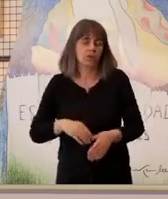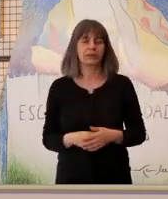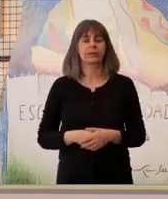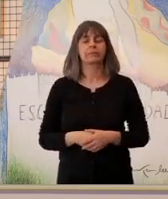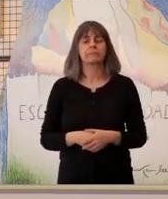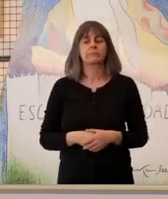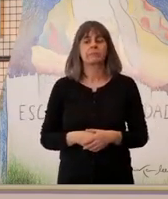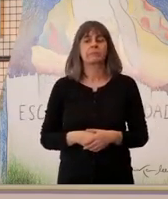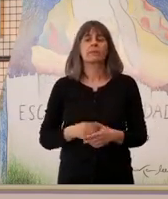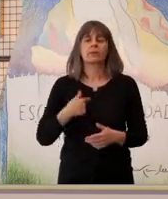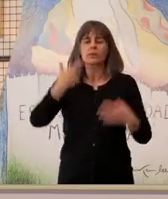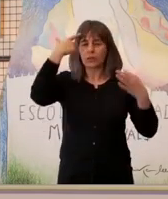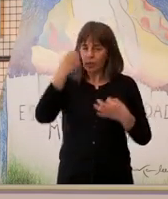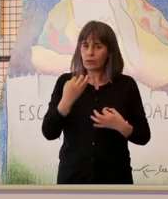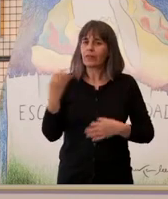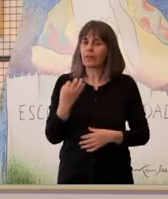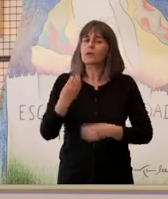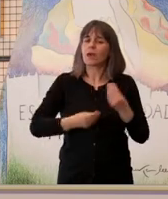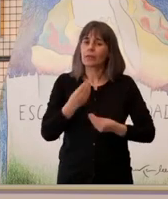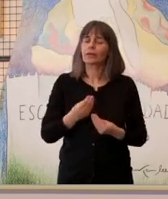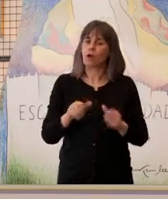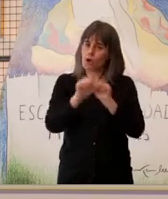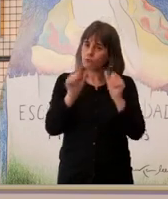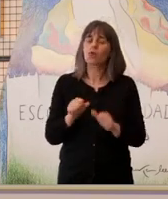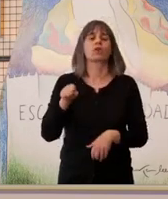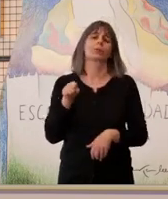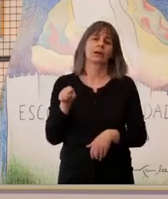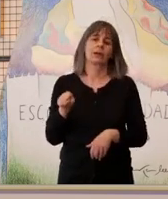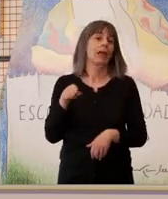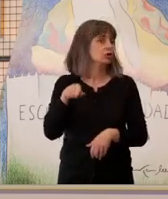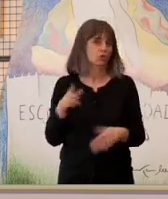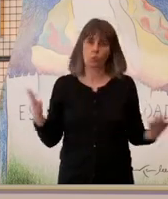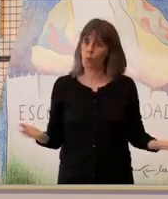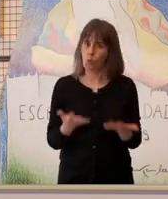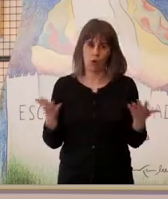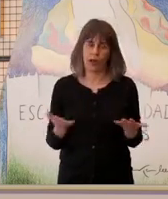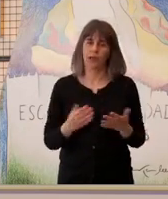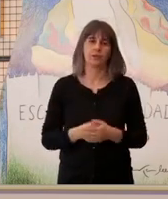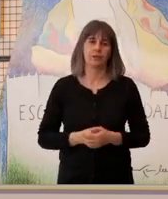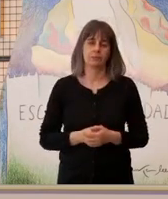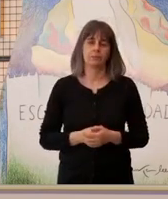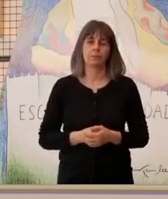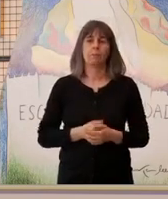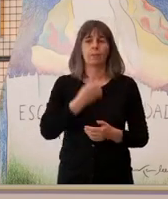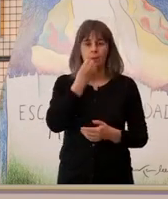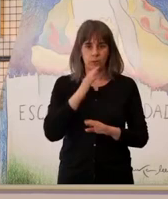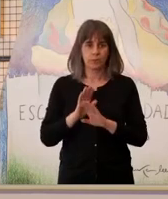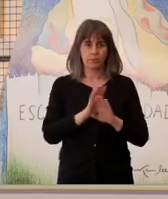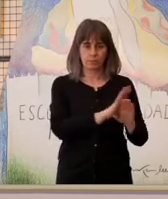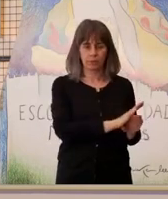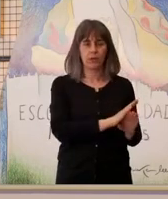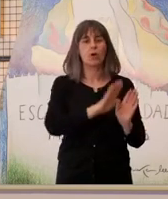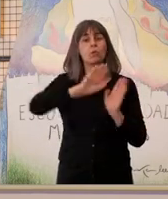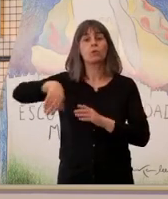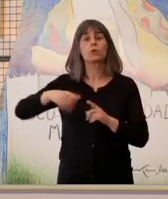y yo creo que habría que hacerlo de esta manera y que es una urgencia Bueno una última